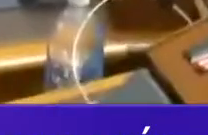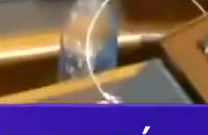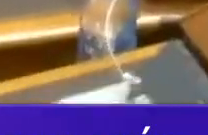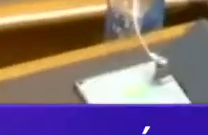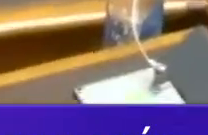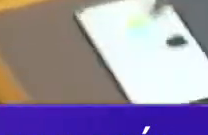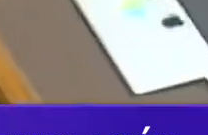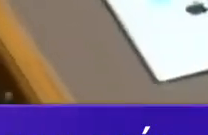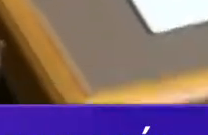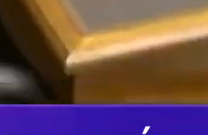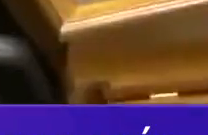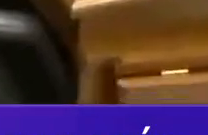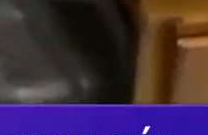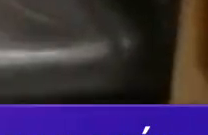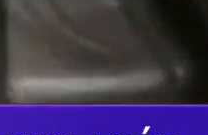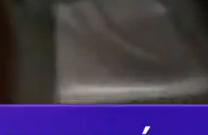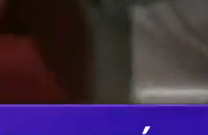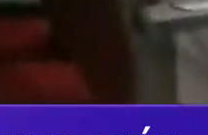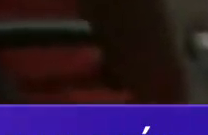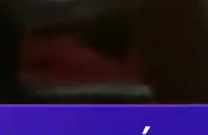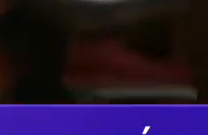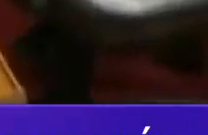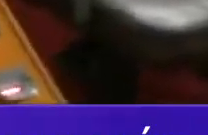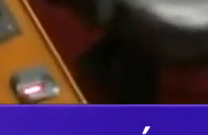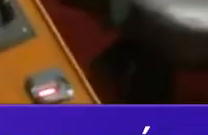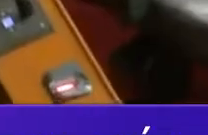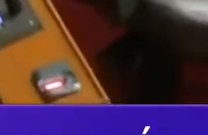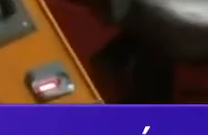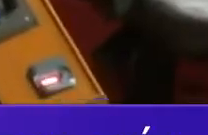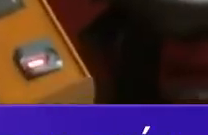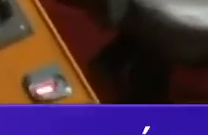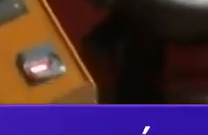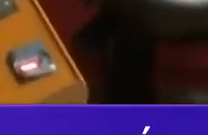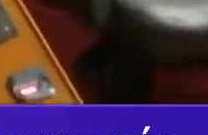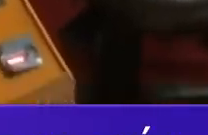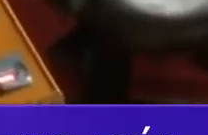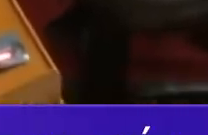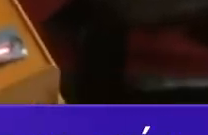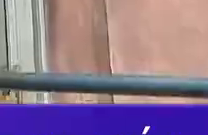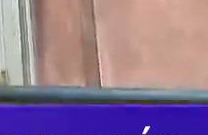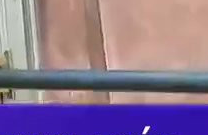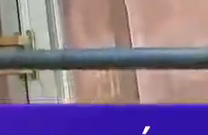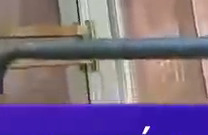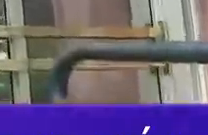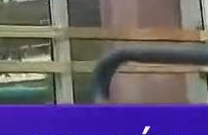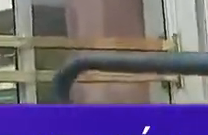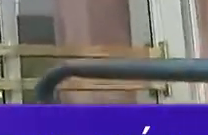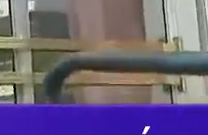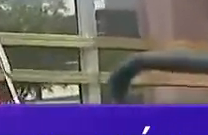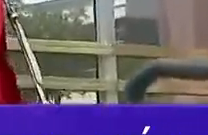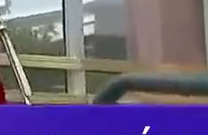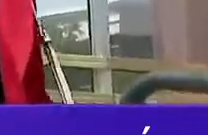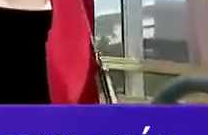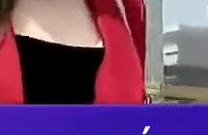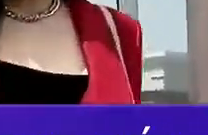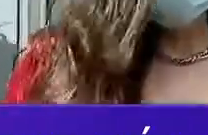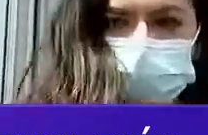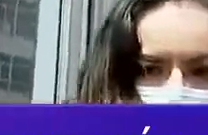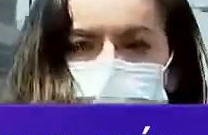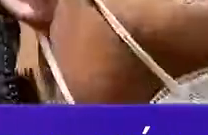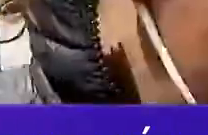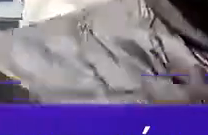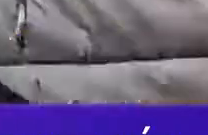como se recuerda el congresista quien además ha sido expulsado de su bancada Alianza para el progreso fue denunciado el 27 de Julio